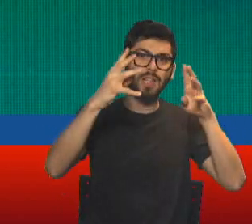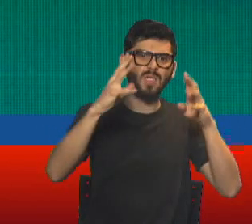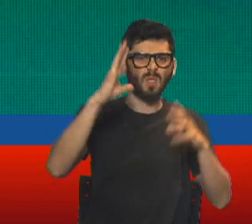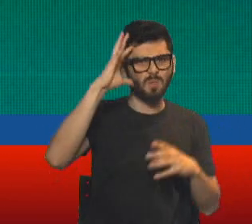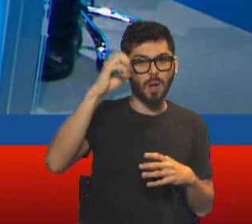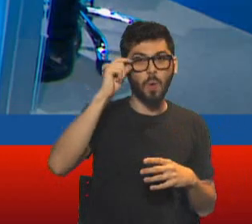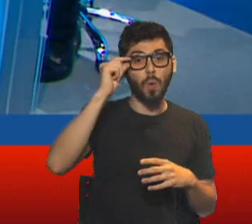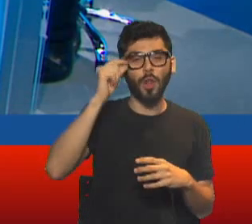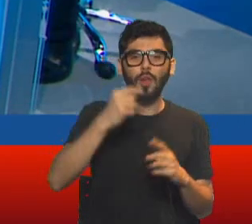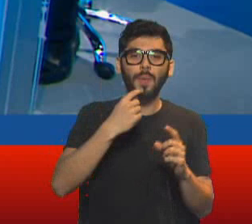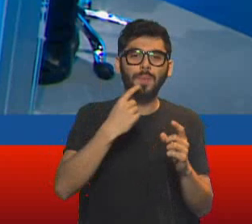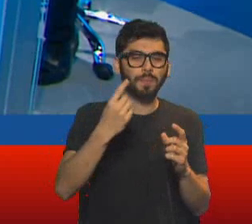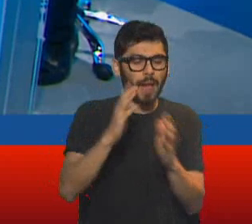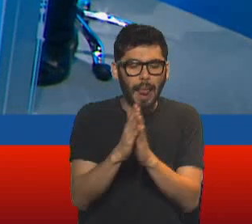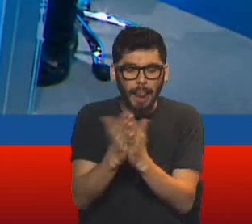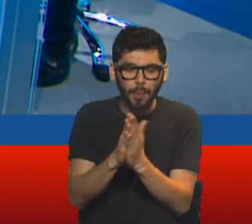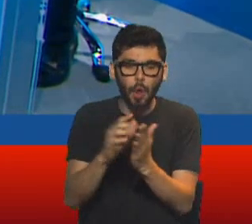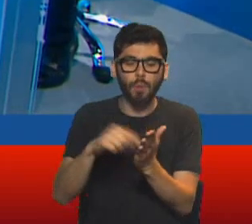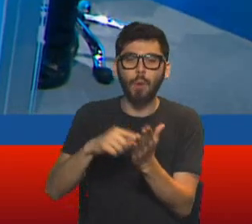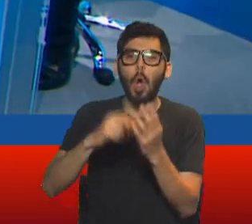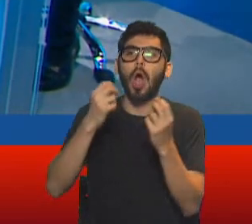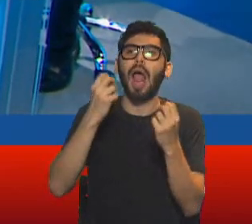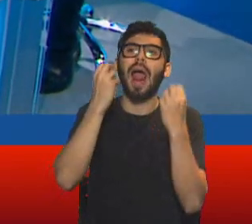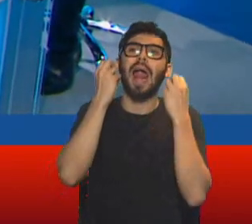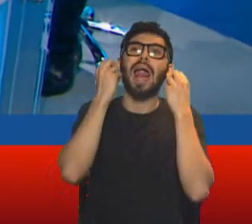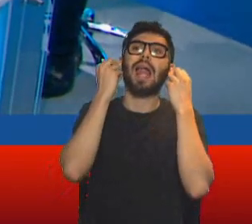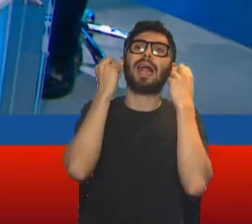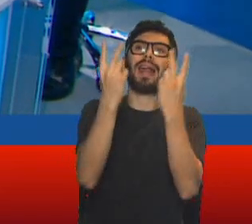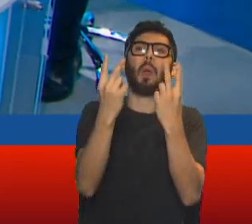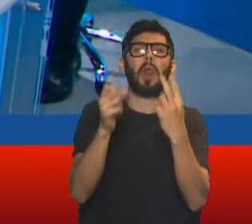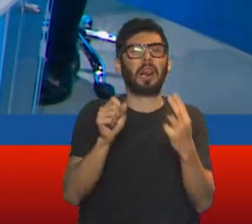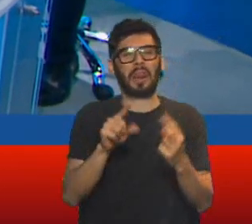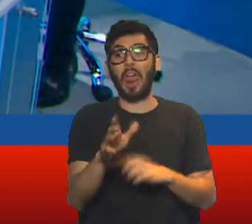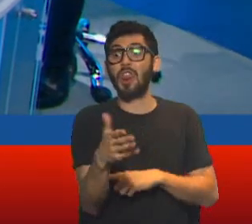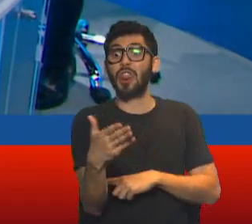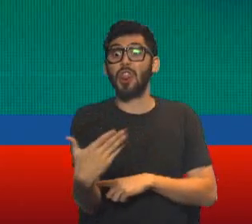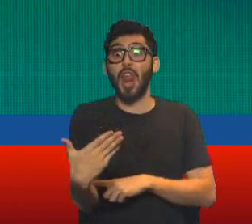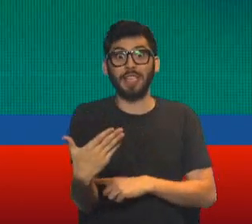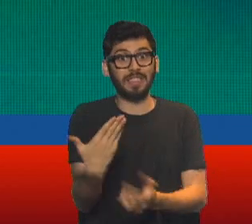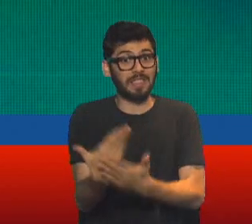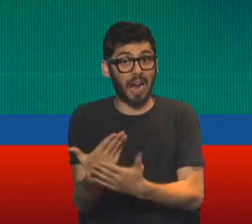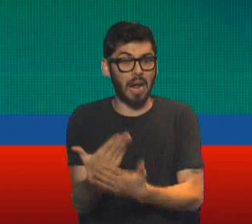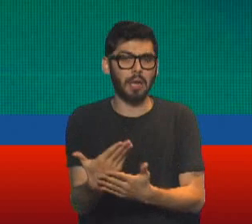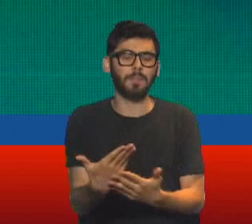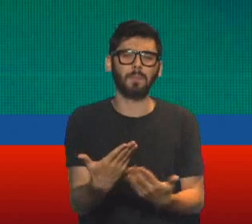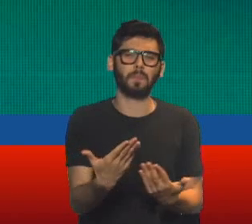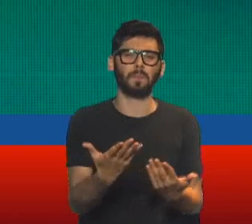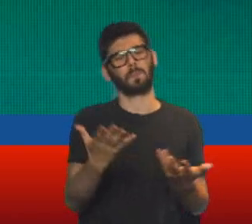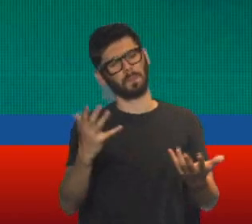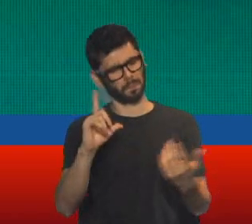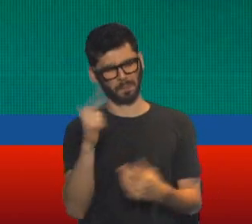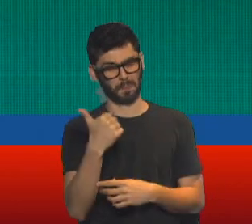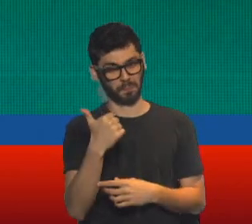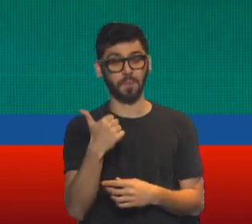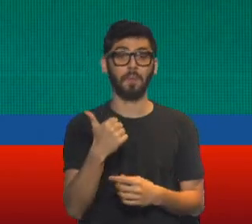rebeldía es de derecha? Raúl, que lo mencionábamos justamente de por qué se volvió de derecha la rebeldía, y la veía a Miriam